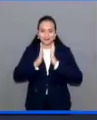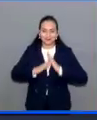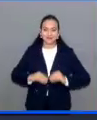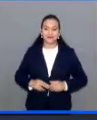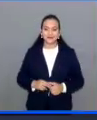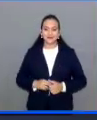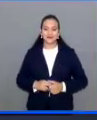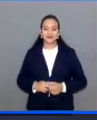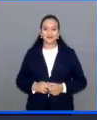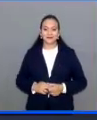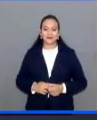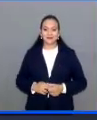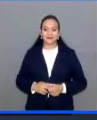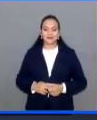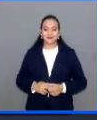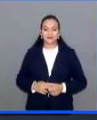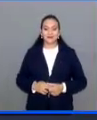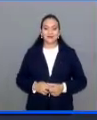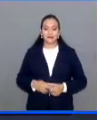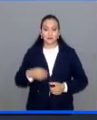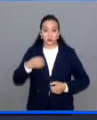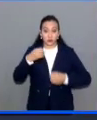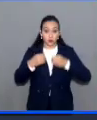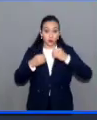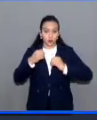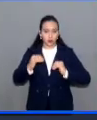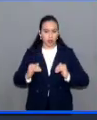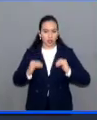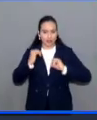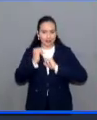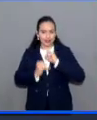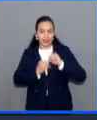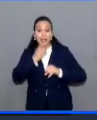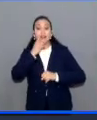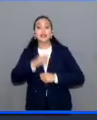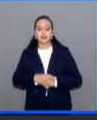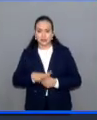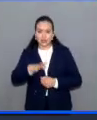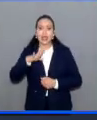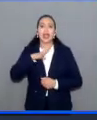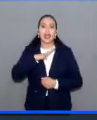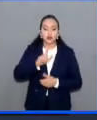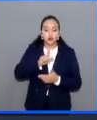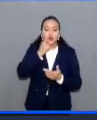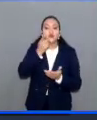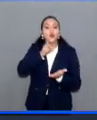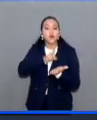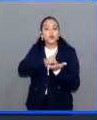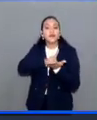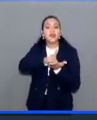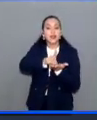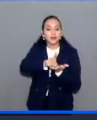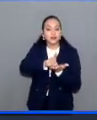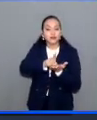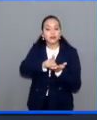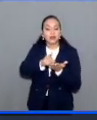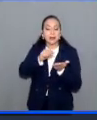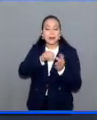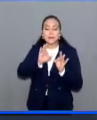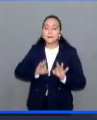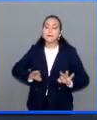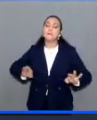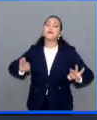La Corte establece que hay un nuevo derecho en la Convención Americana, un derecho innominado, un derecho que si uno lo lee, el